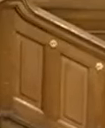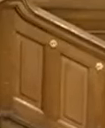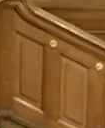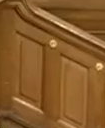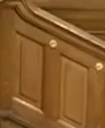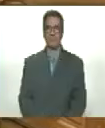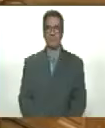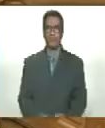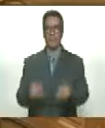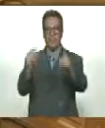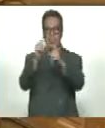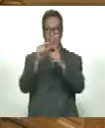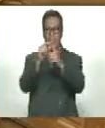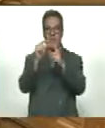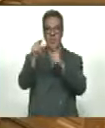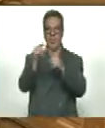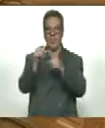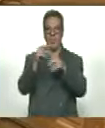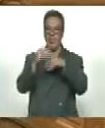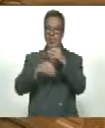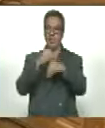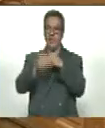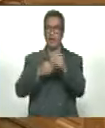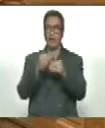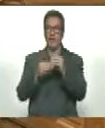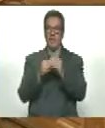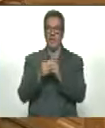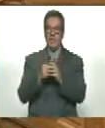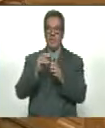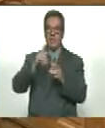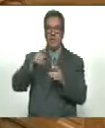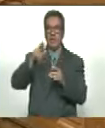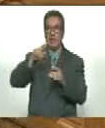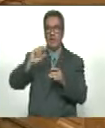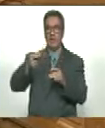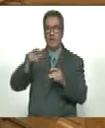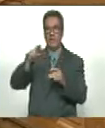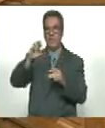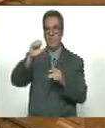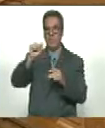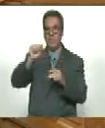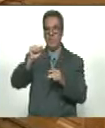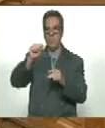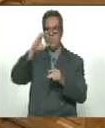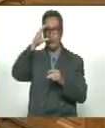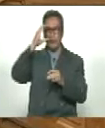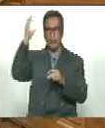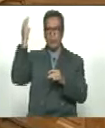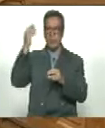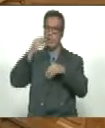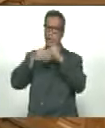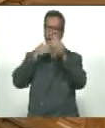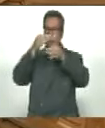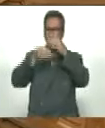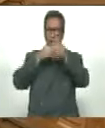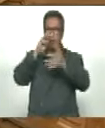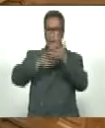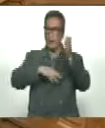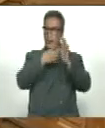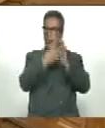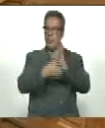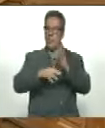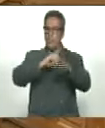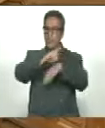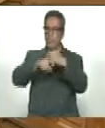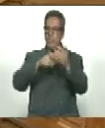La frase atribuida a Pitágoras de que Dios habla por las matemáticas se